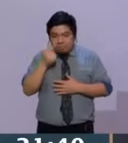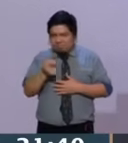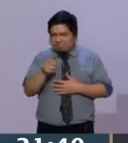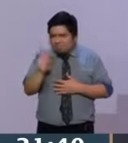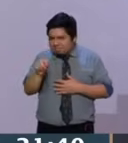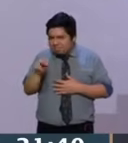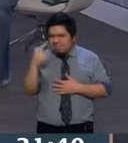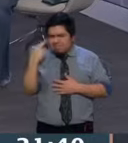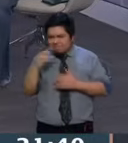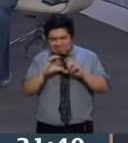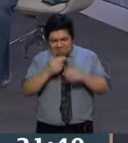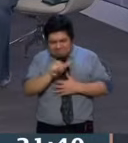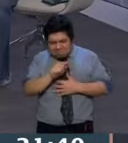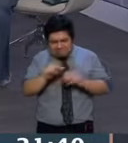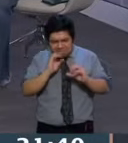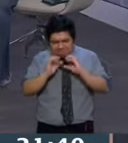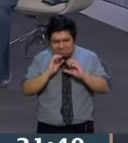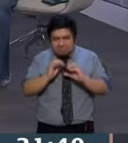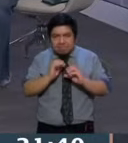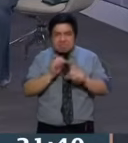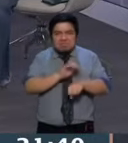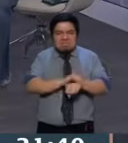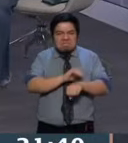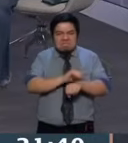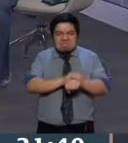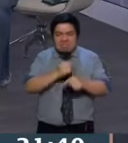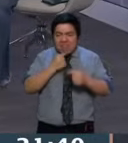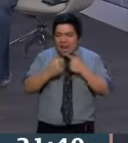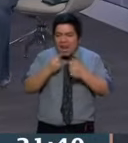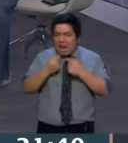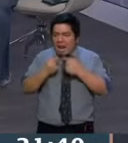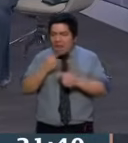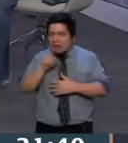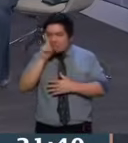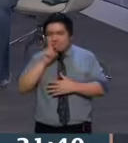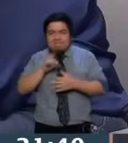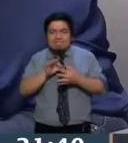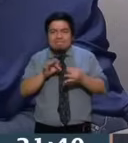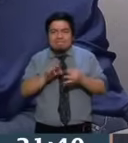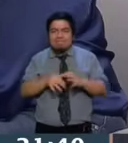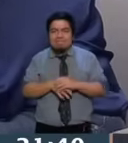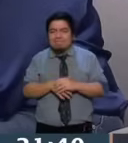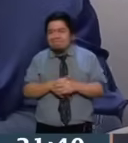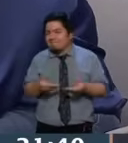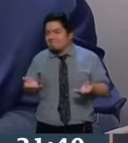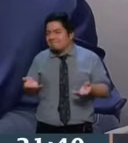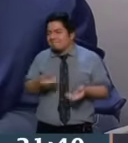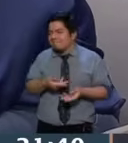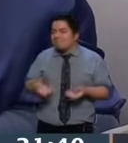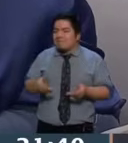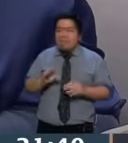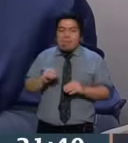últimamente los chats en donde Santiago Taboada con sus amigotes discute lo que piensa de las mujeres. No, pero si lo vimos. Ana Francis.